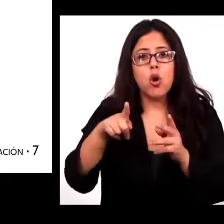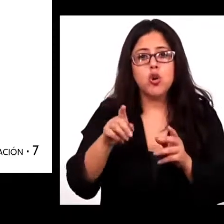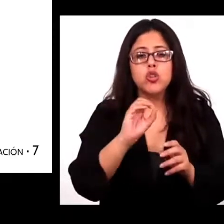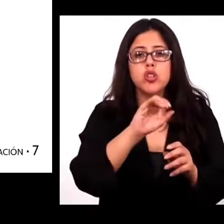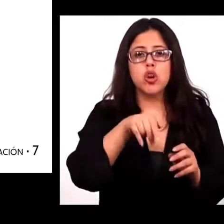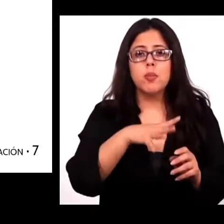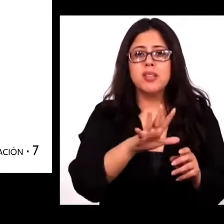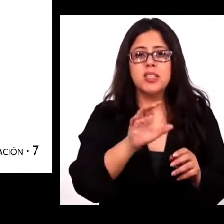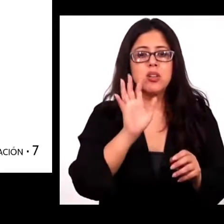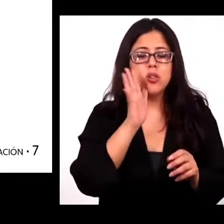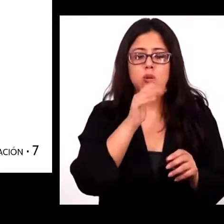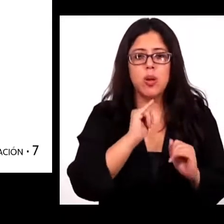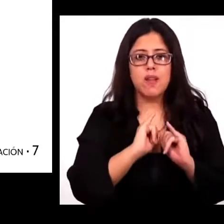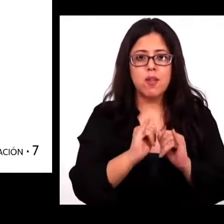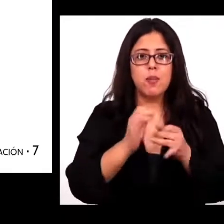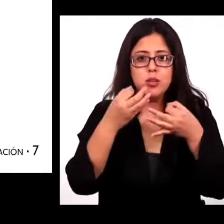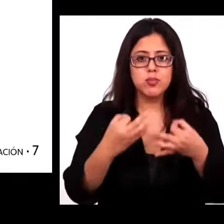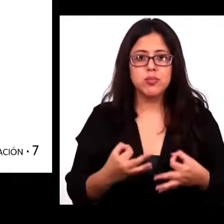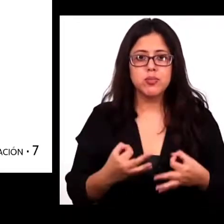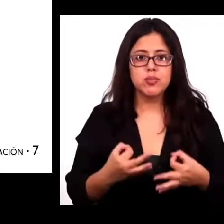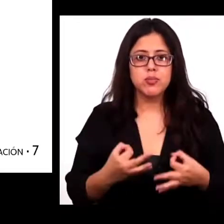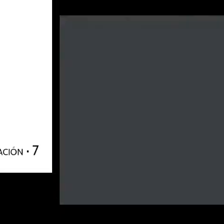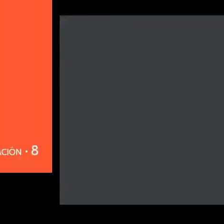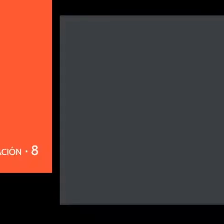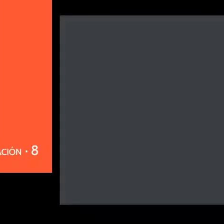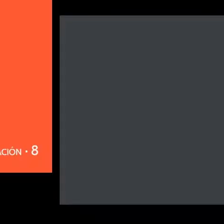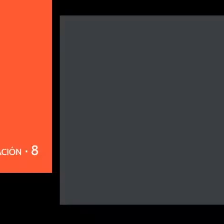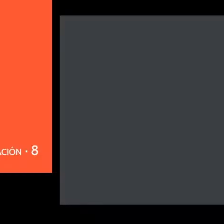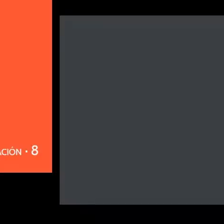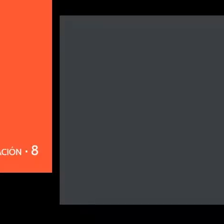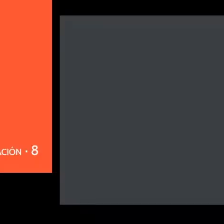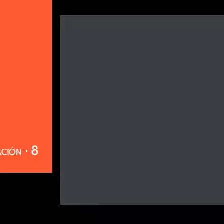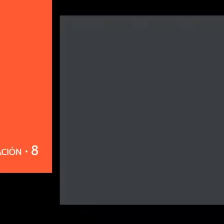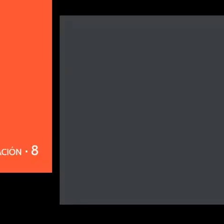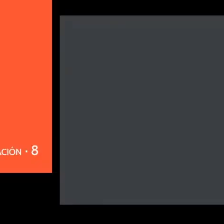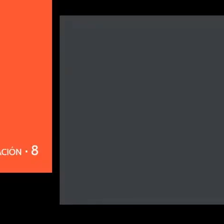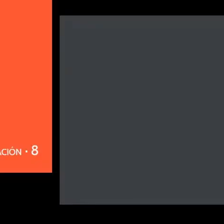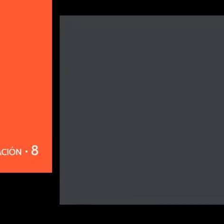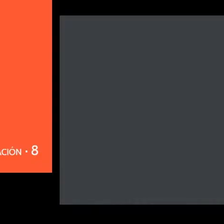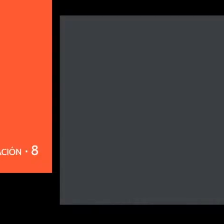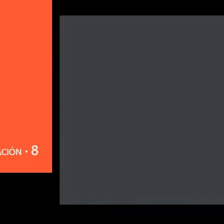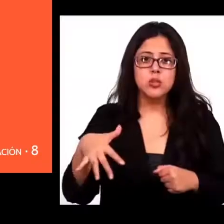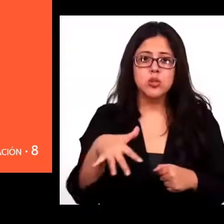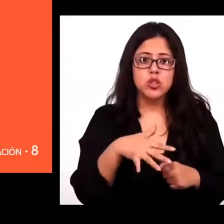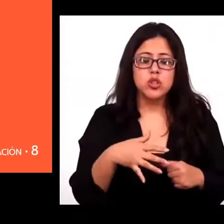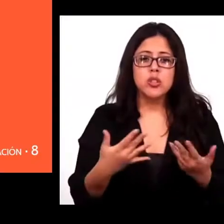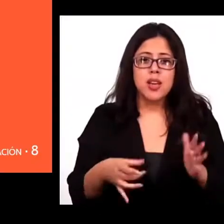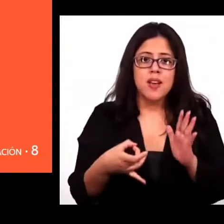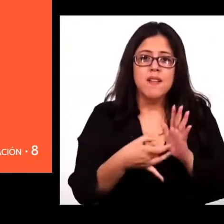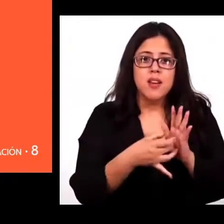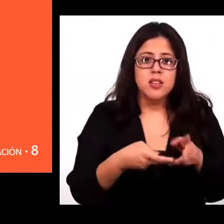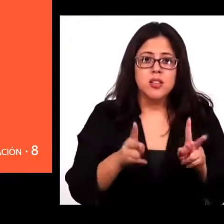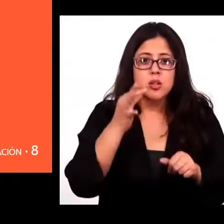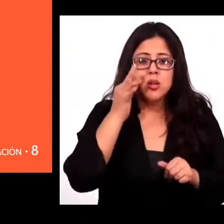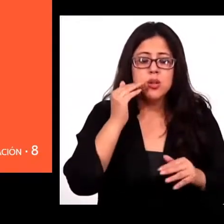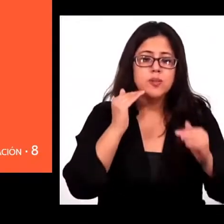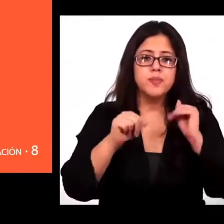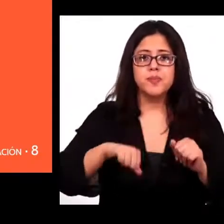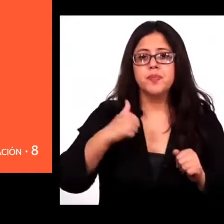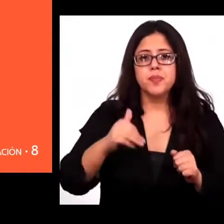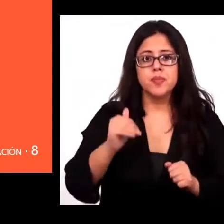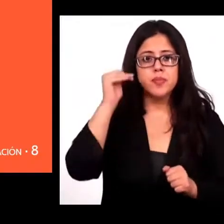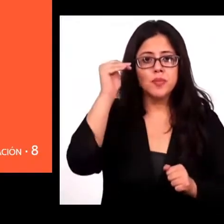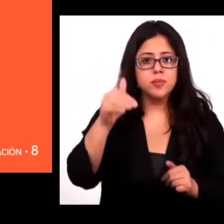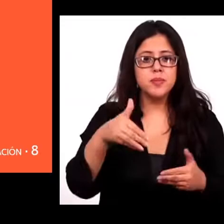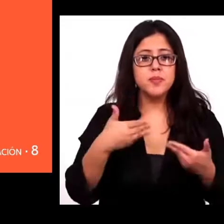precisa. Esa es la caracterización de la situación de la violación a los derechos humanos de niños, niñas y adolescentes, y